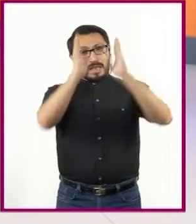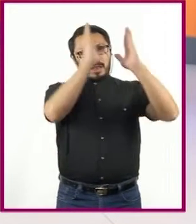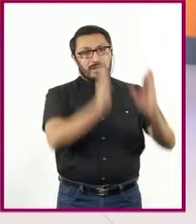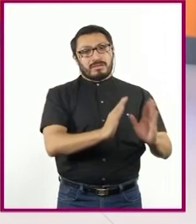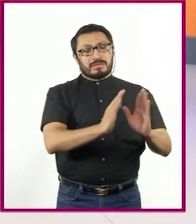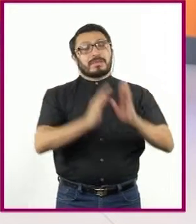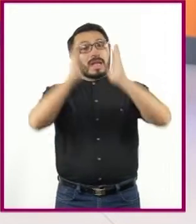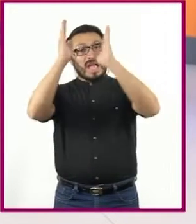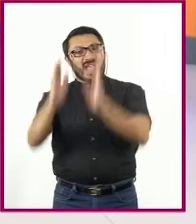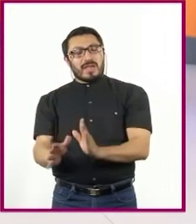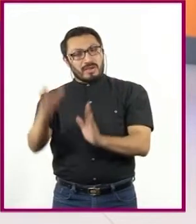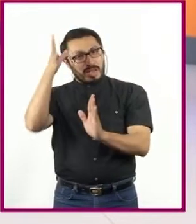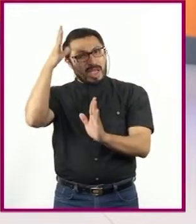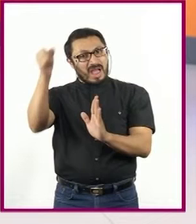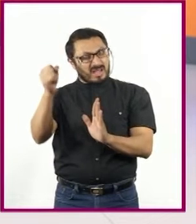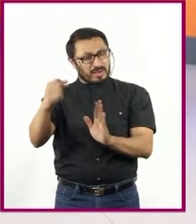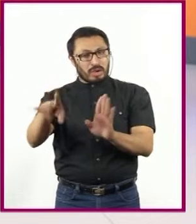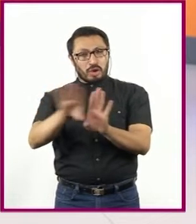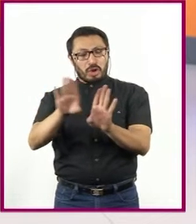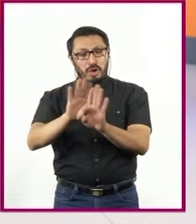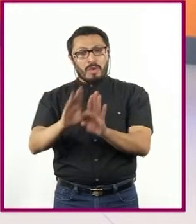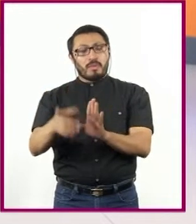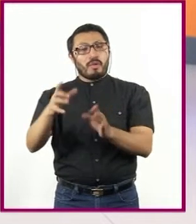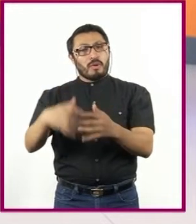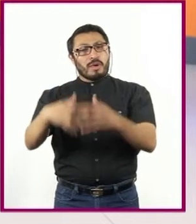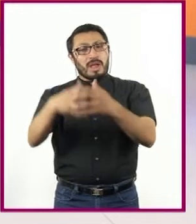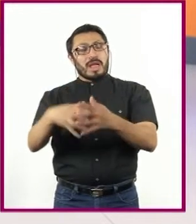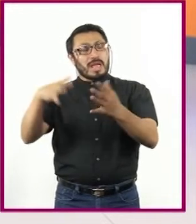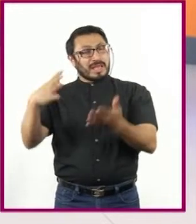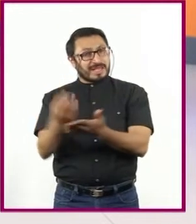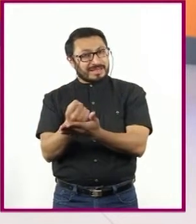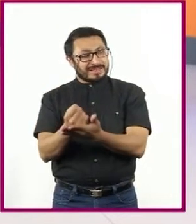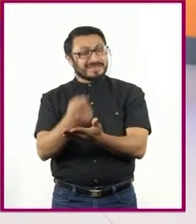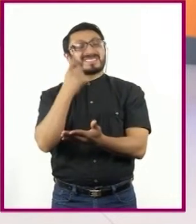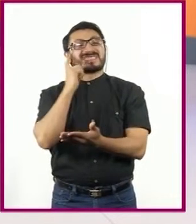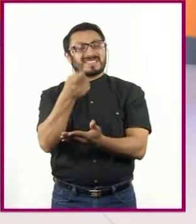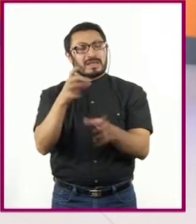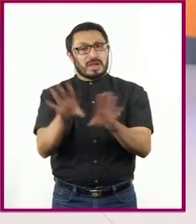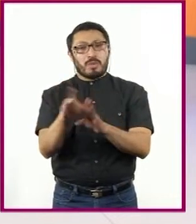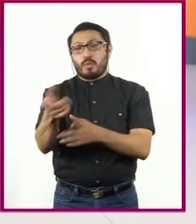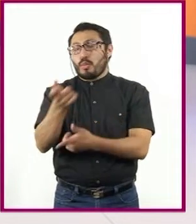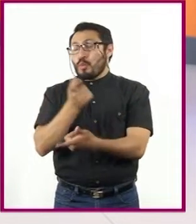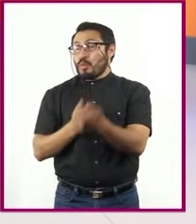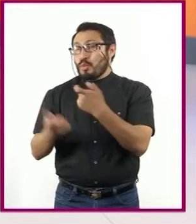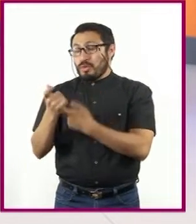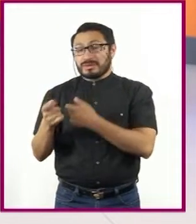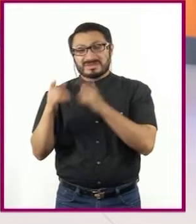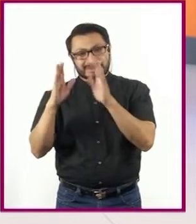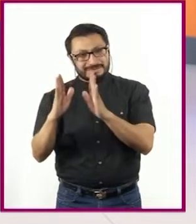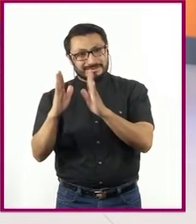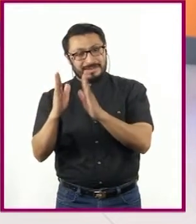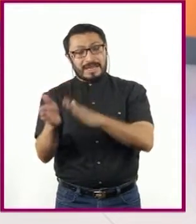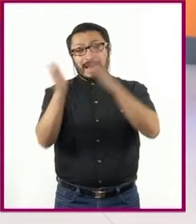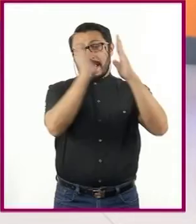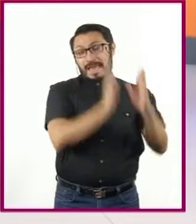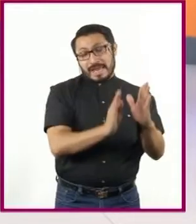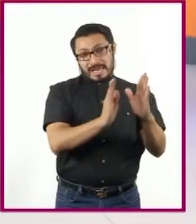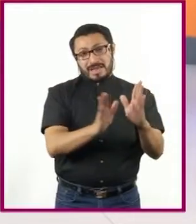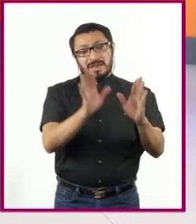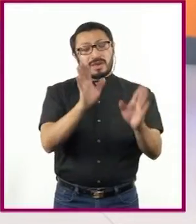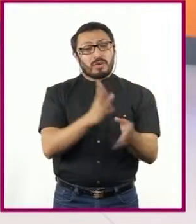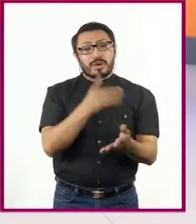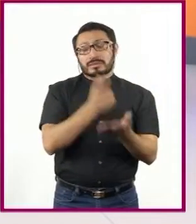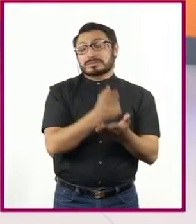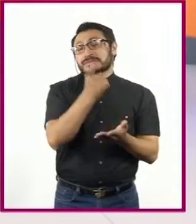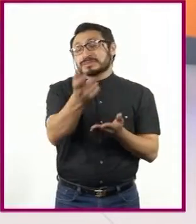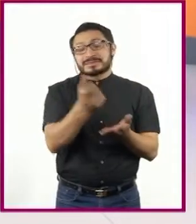los conceptos que generan ganancias en la compañía, es decir, los cobros. Y en la segunda columna, los